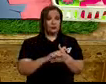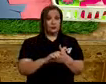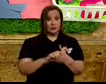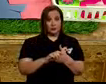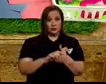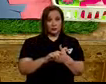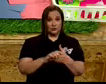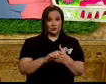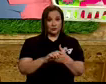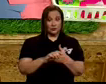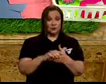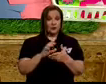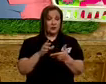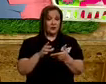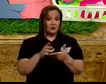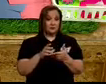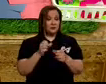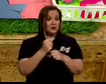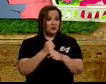de la motricidad.